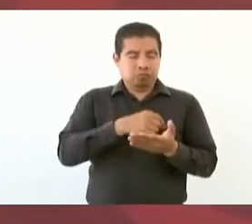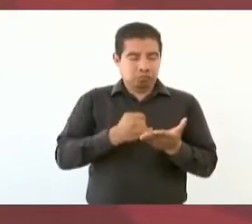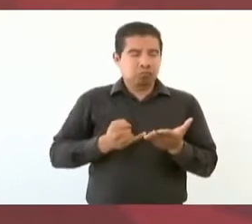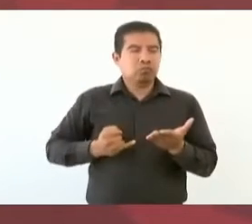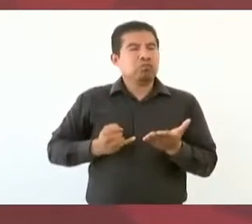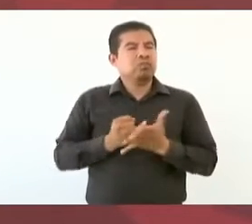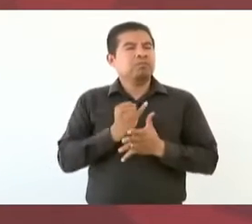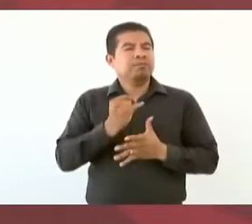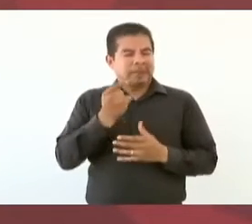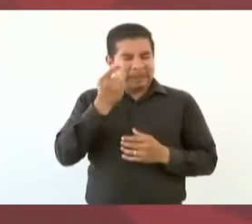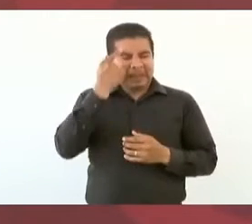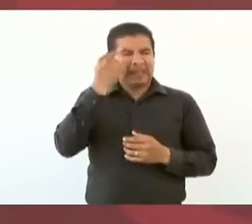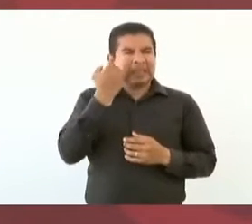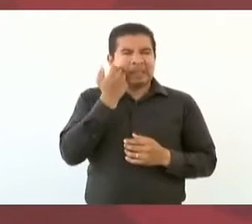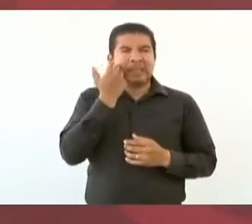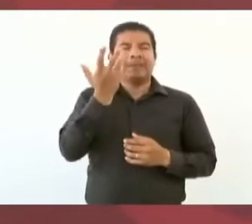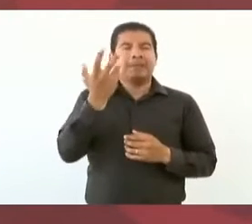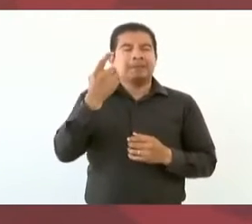conmemorar